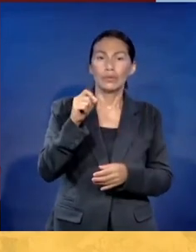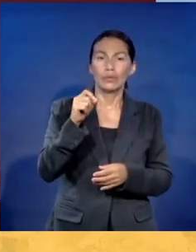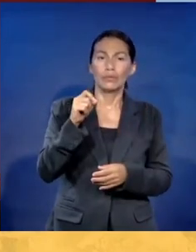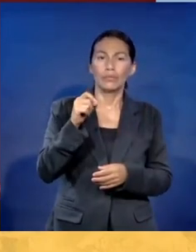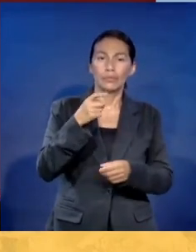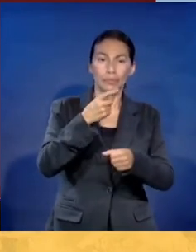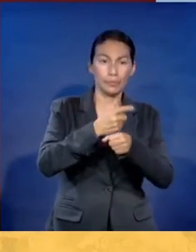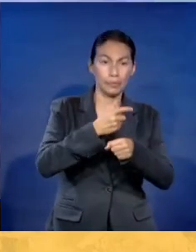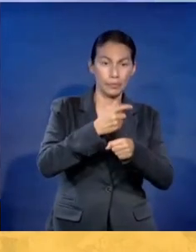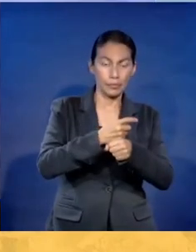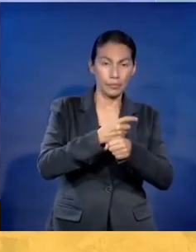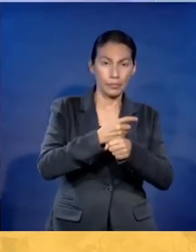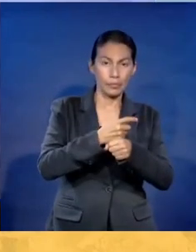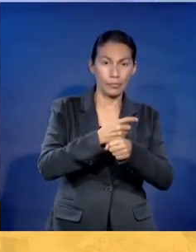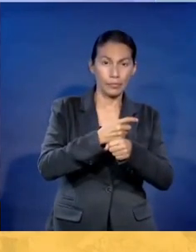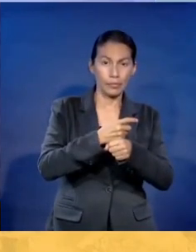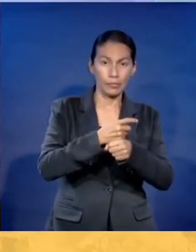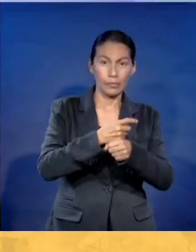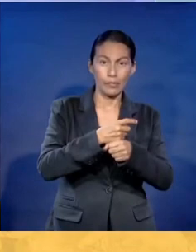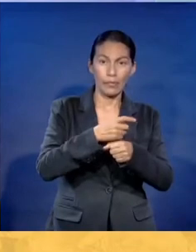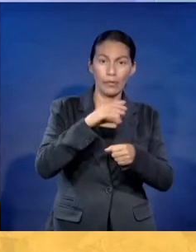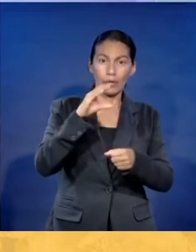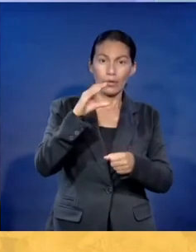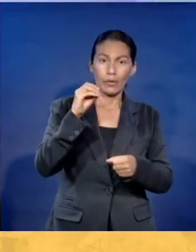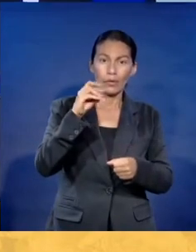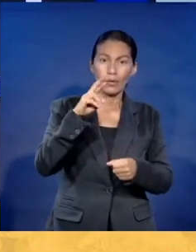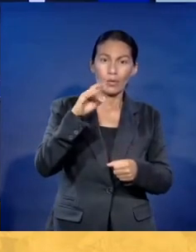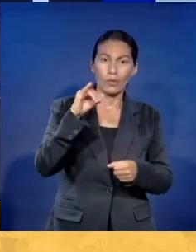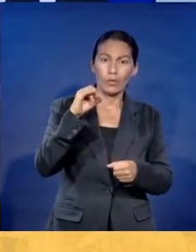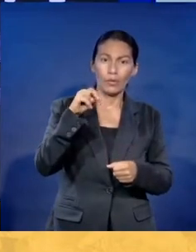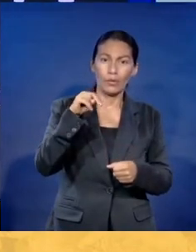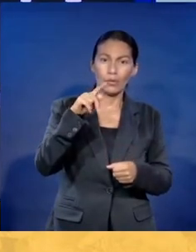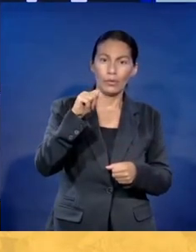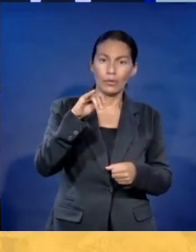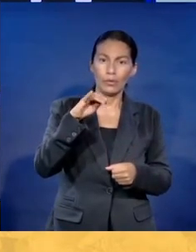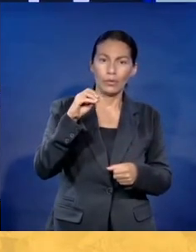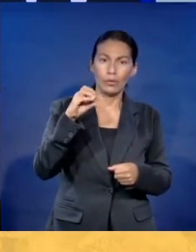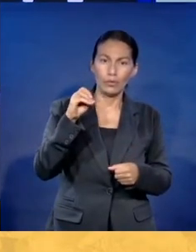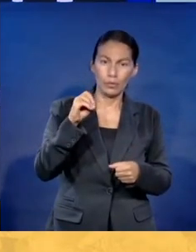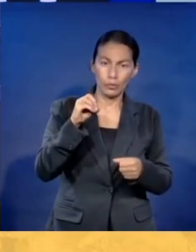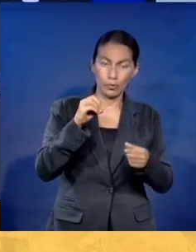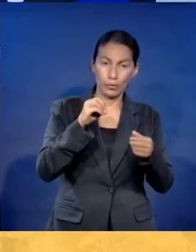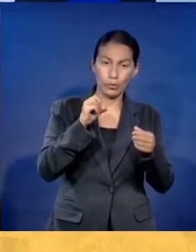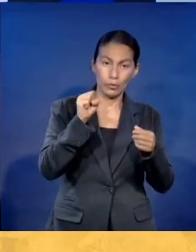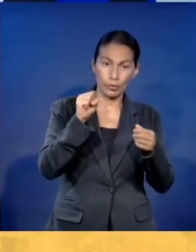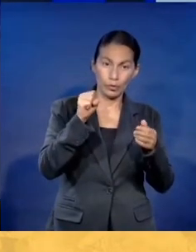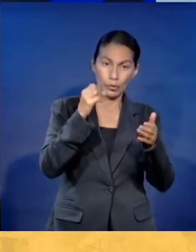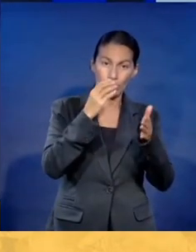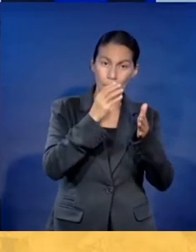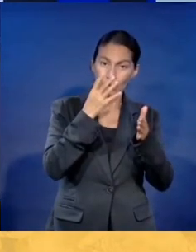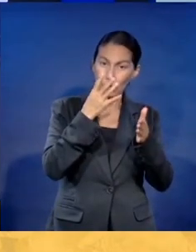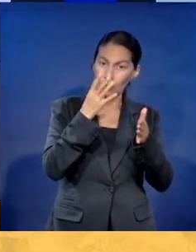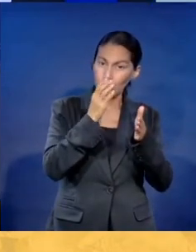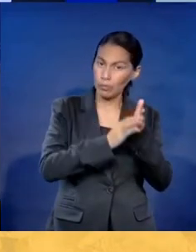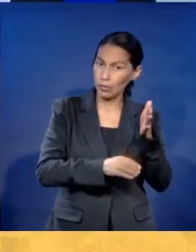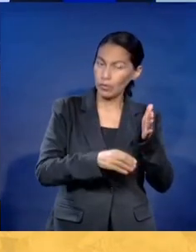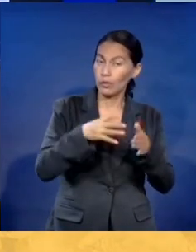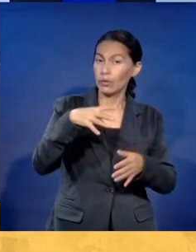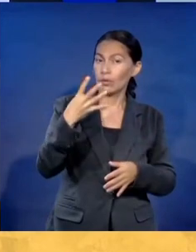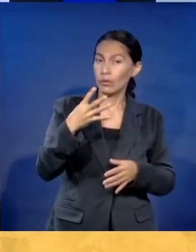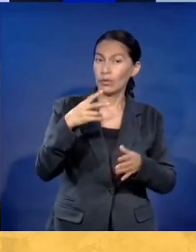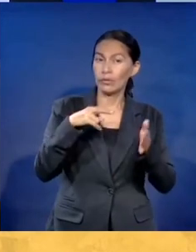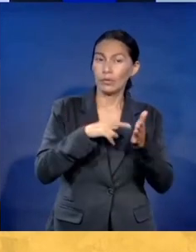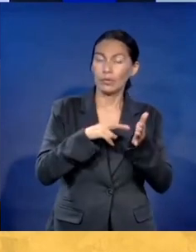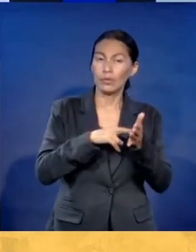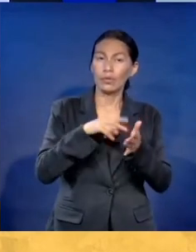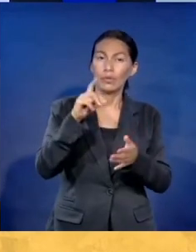los Corintios capítulo 14 y el versículo 20 si usted lo encuentra dice amén amén así sea y así sé